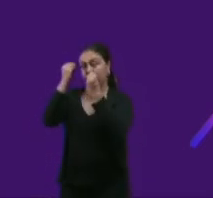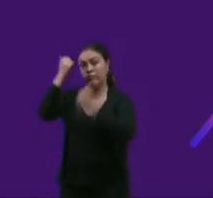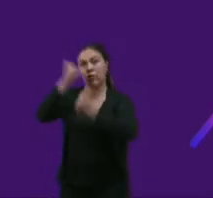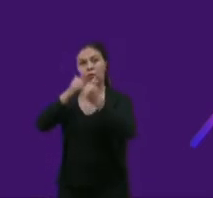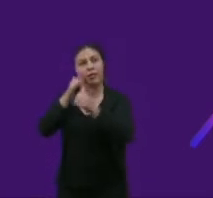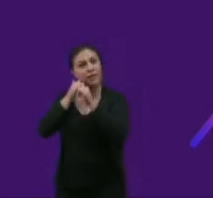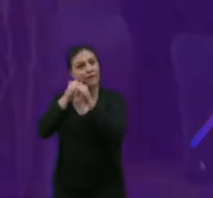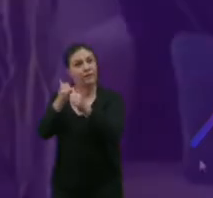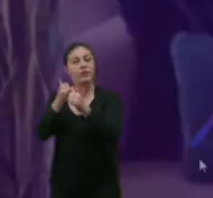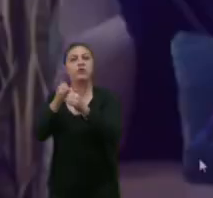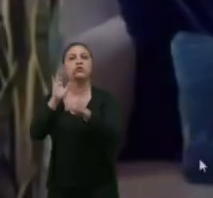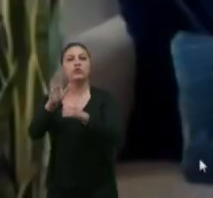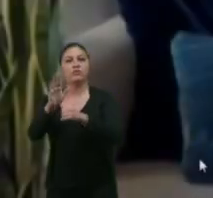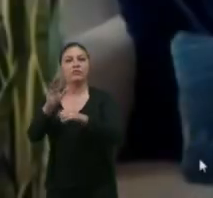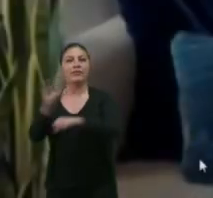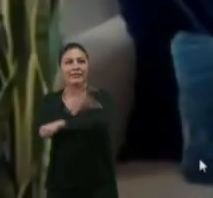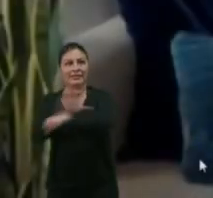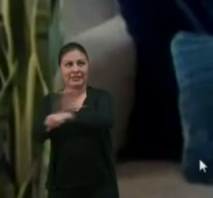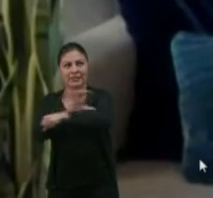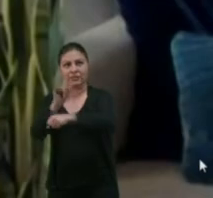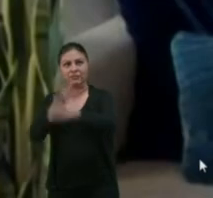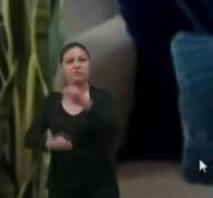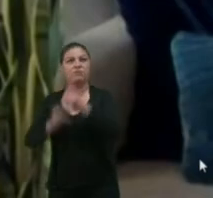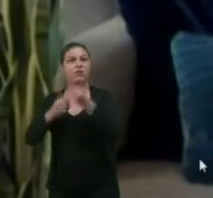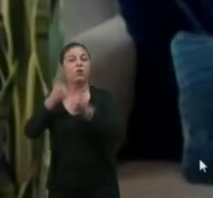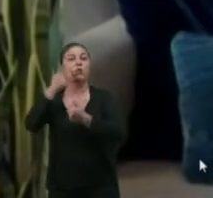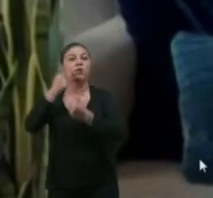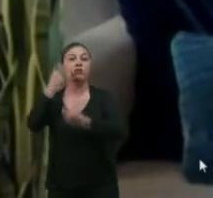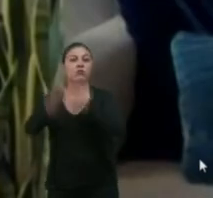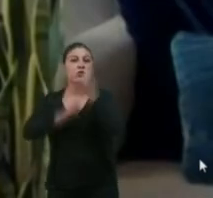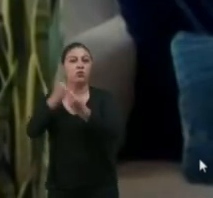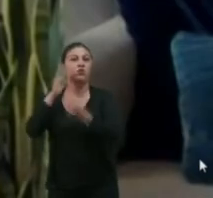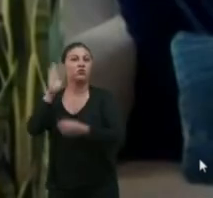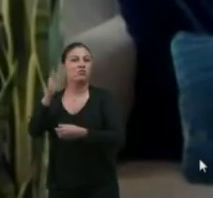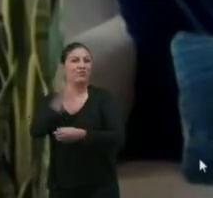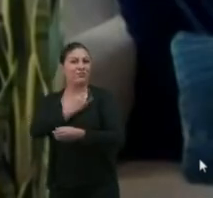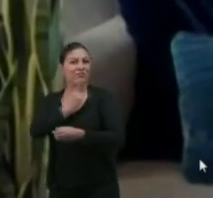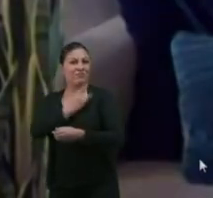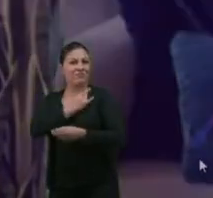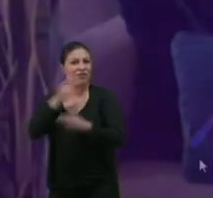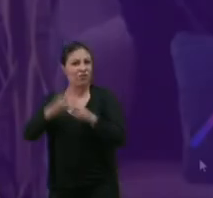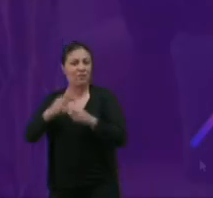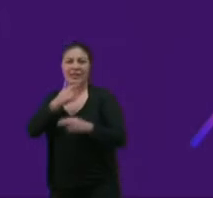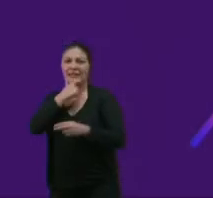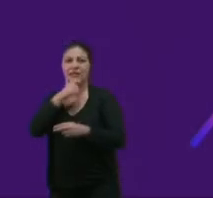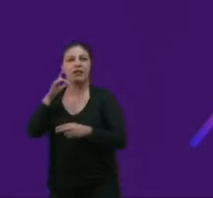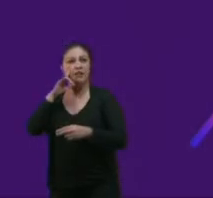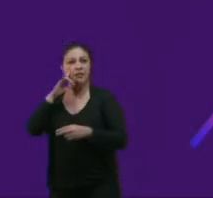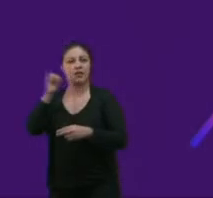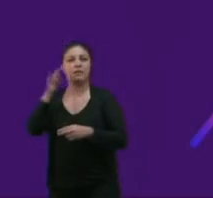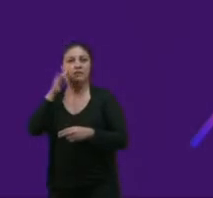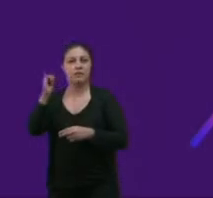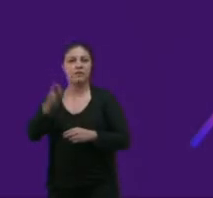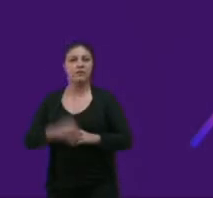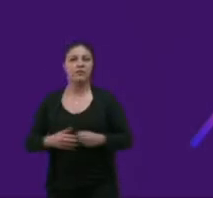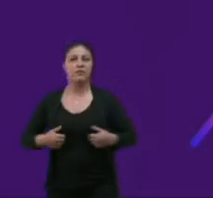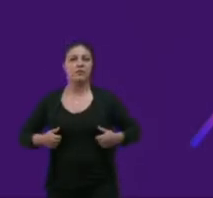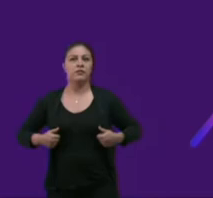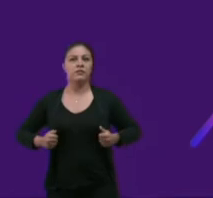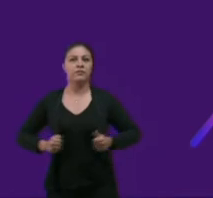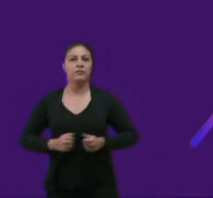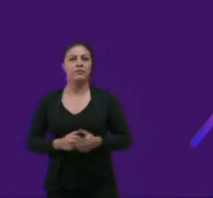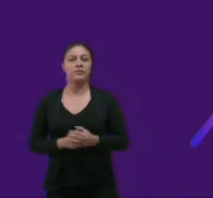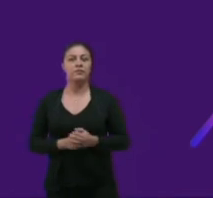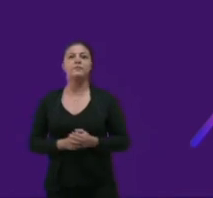university y luego una formación de negocios de la universidad de pertur y en california fantástico muchísimas gracias